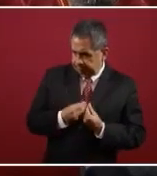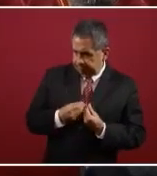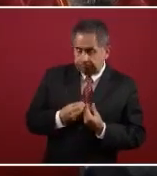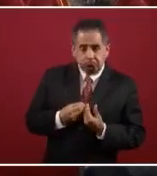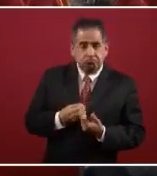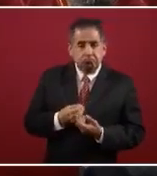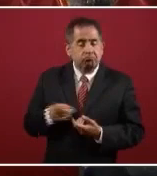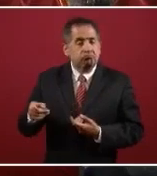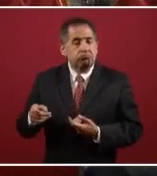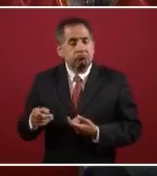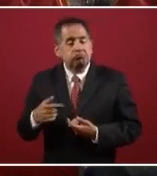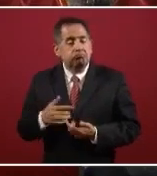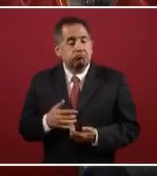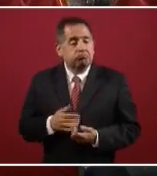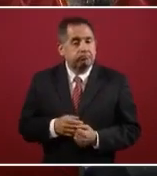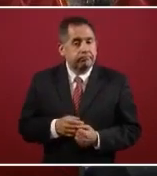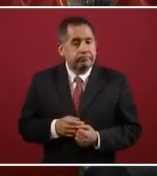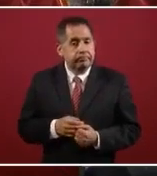y quedó